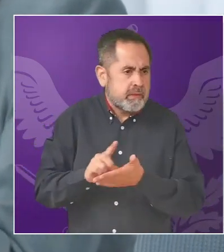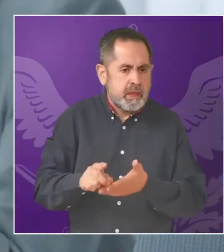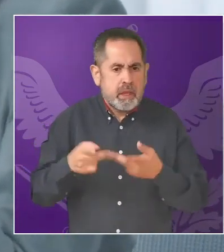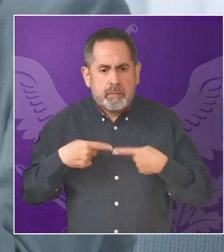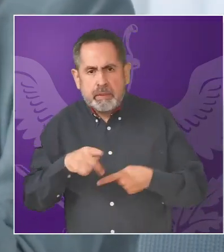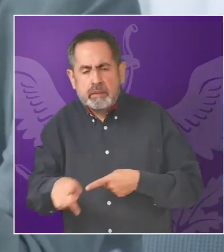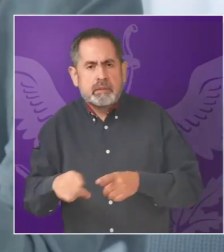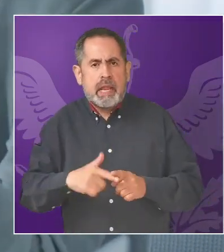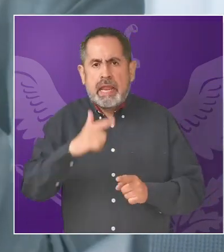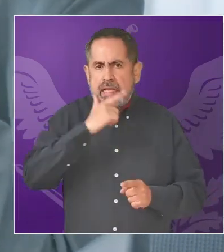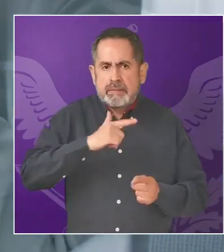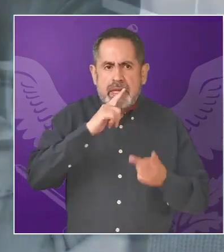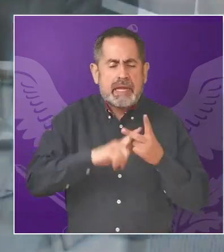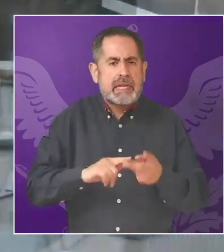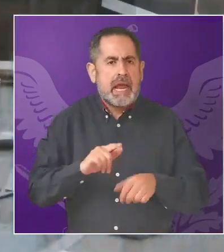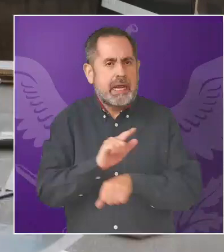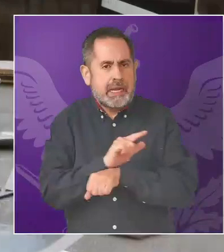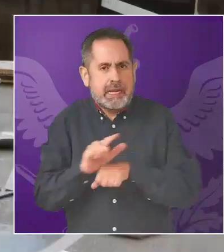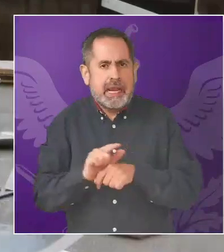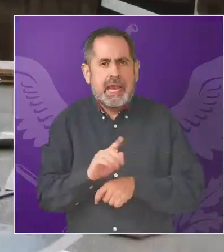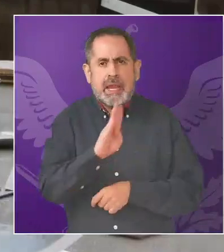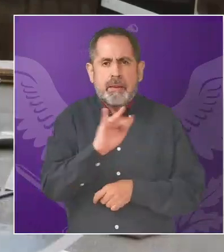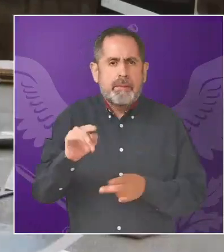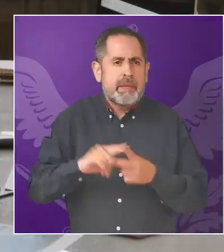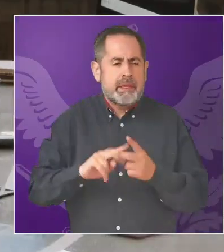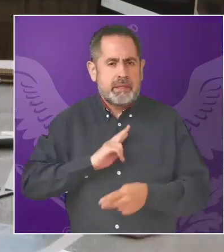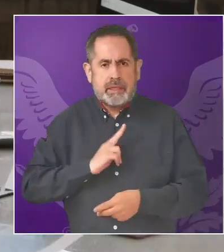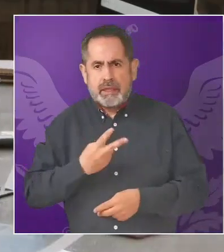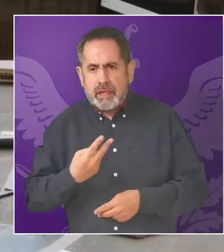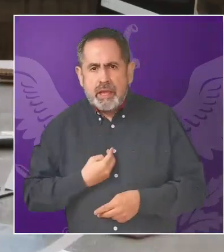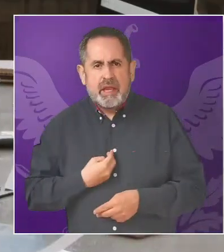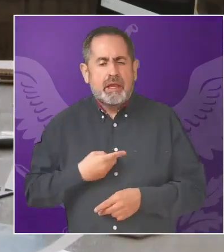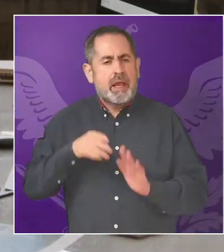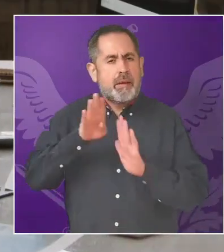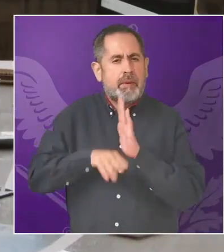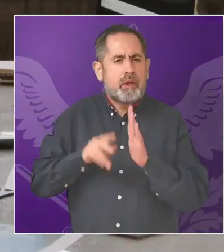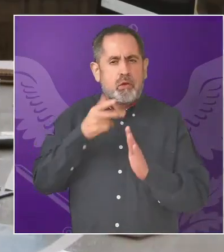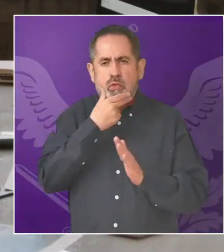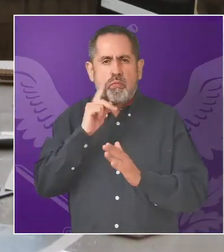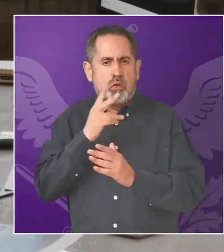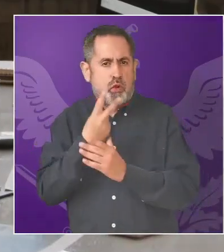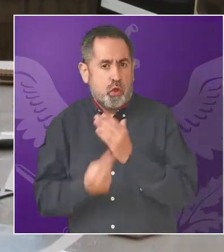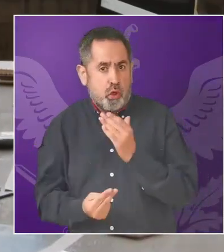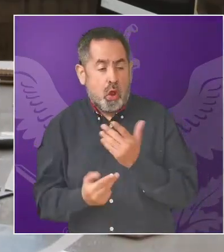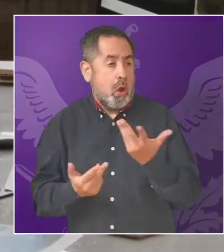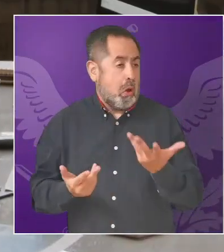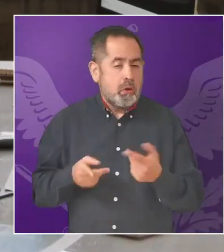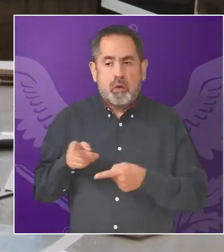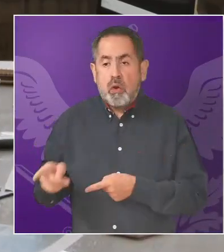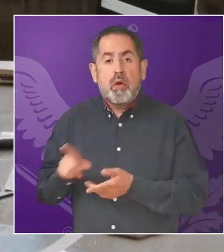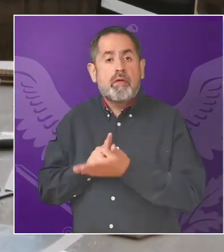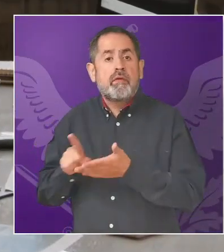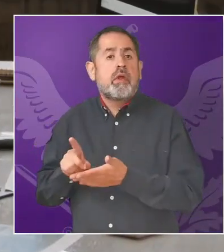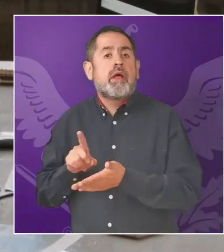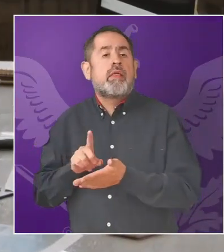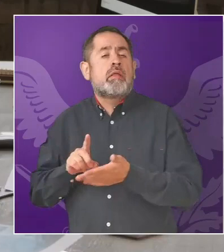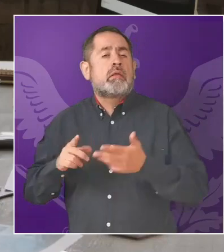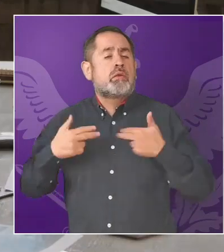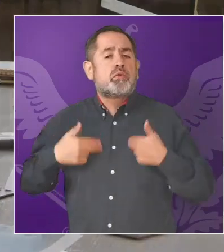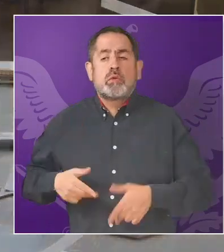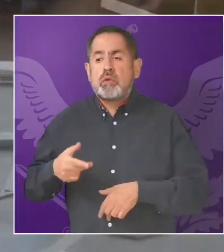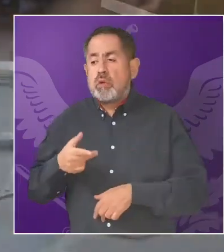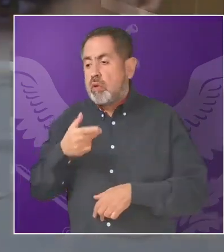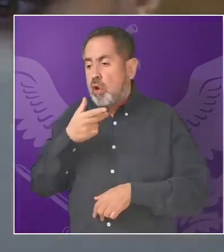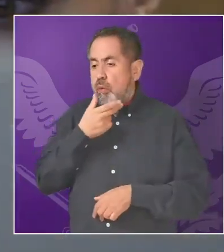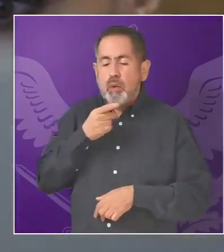de los derechos de las personas lesbianas, gays, bisexuales, transgénero e intersexuales, así como las defensoras de los derechos humanos que son